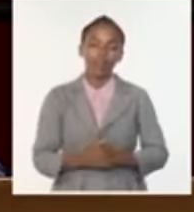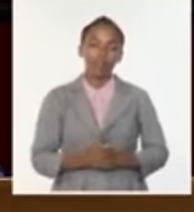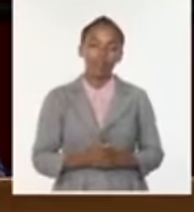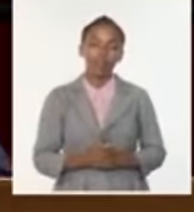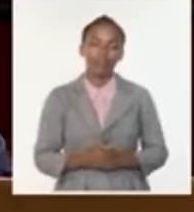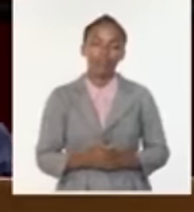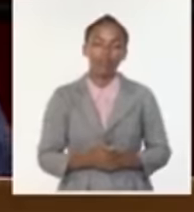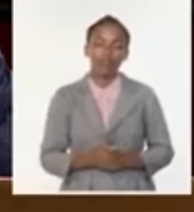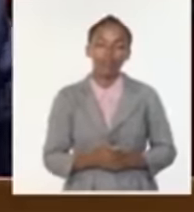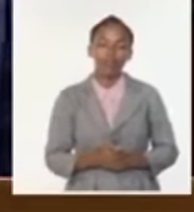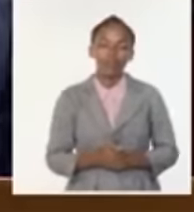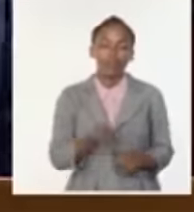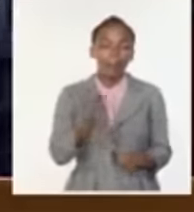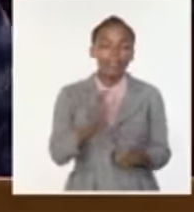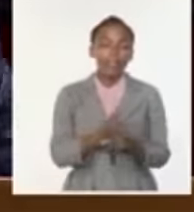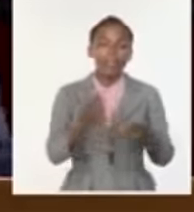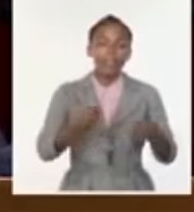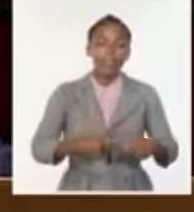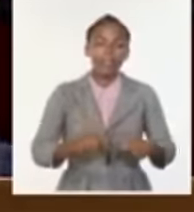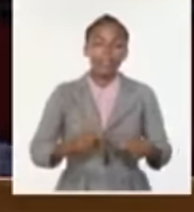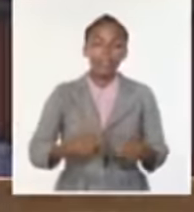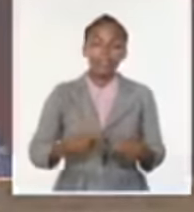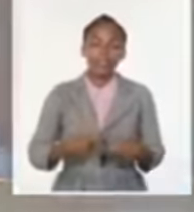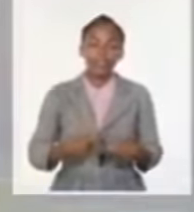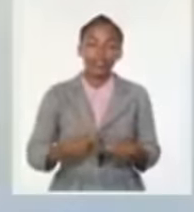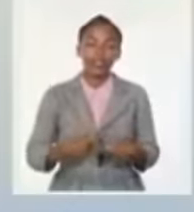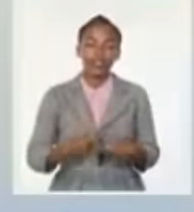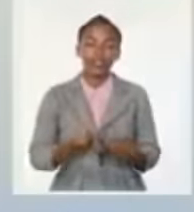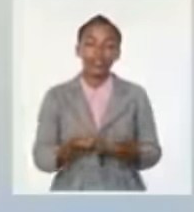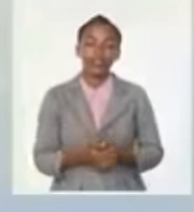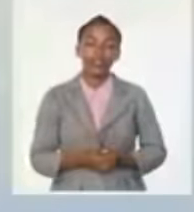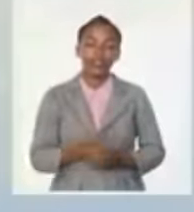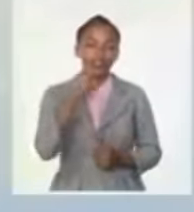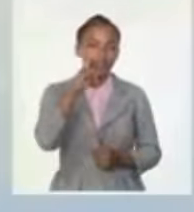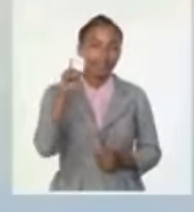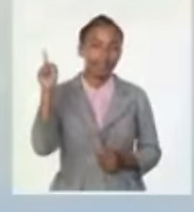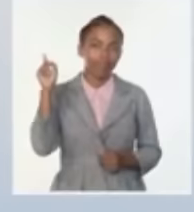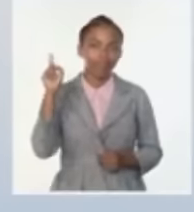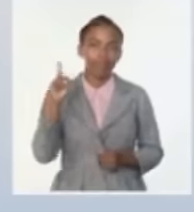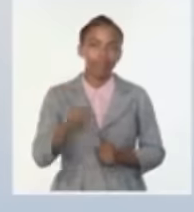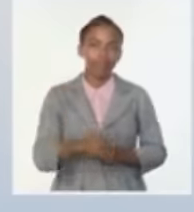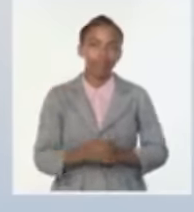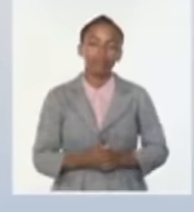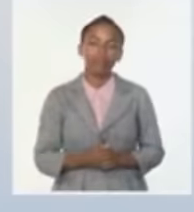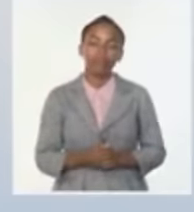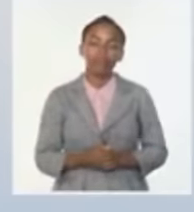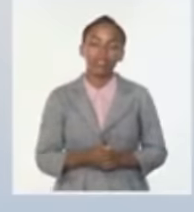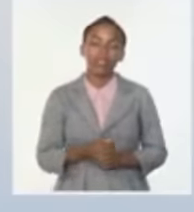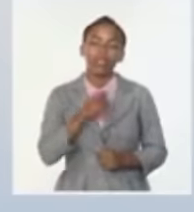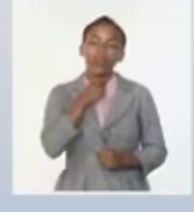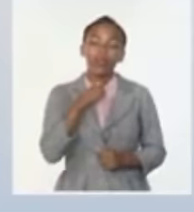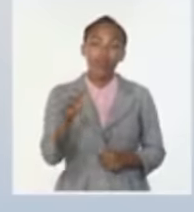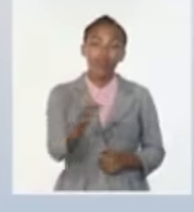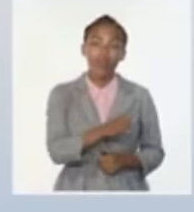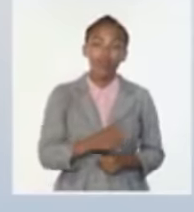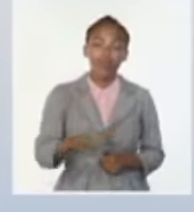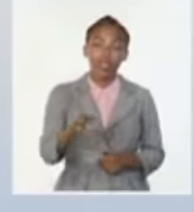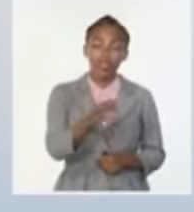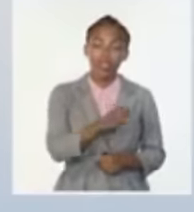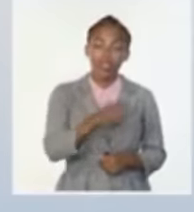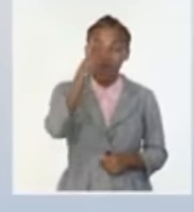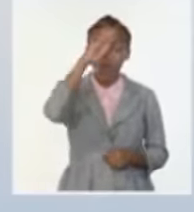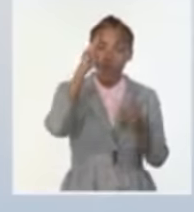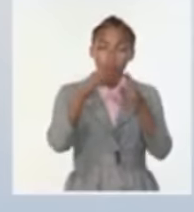A partir de la decisión de descentralizar la facultad de aprobación de esta forma de gestión hacia los municipios, ¿qué nos hemos topado? Ya lo